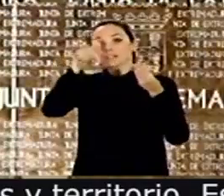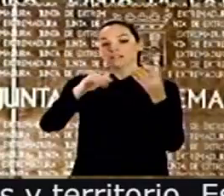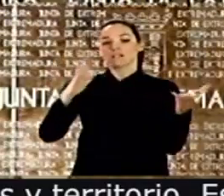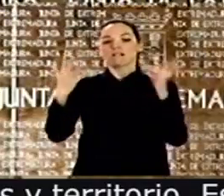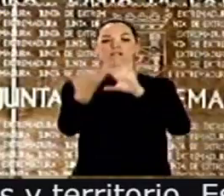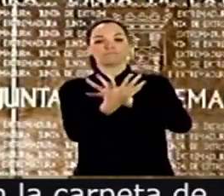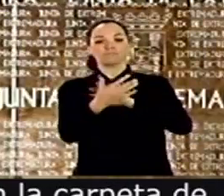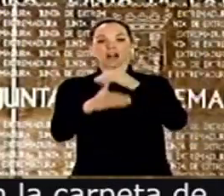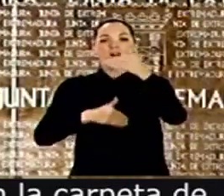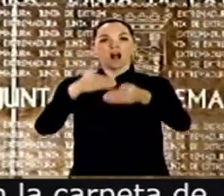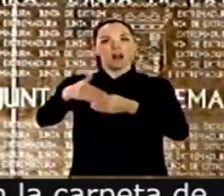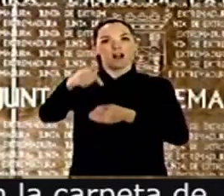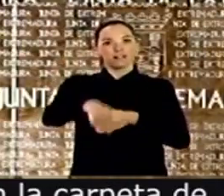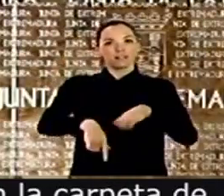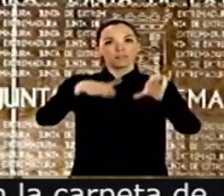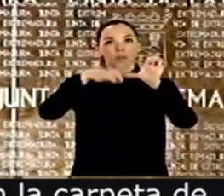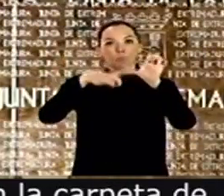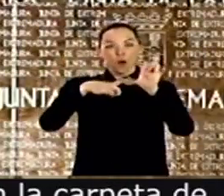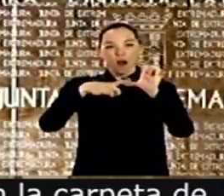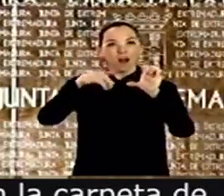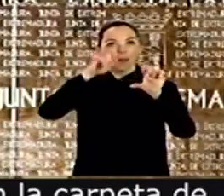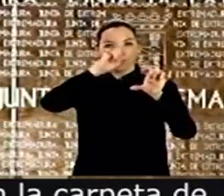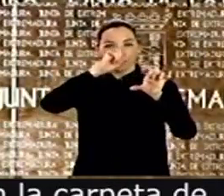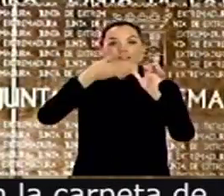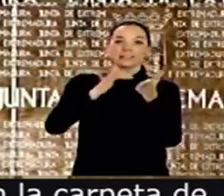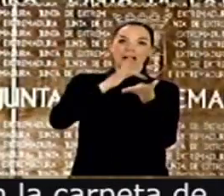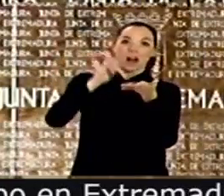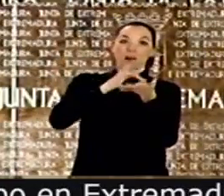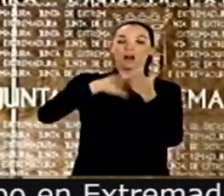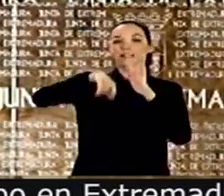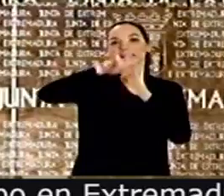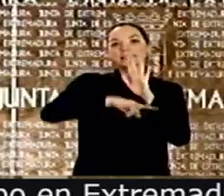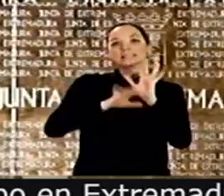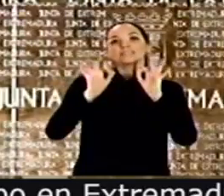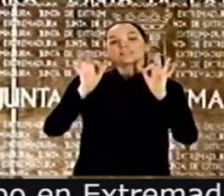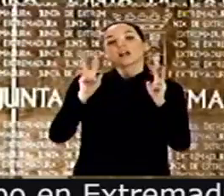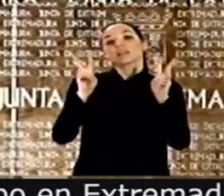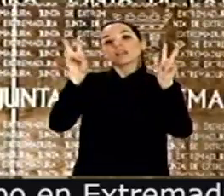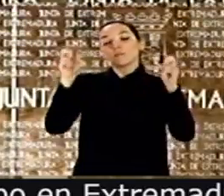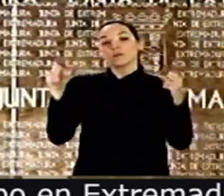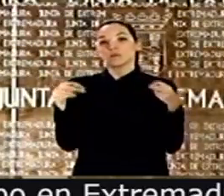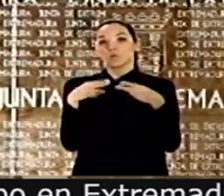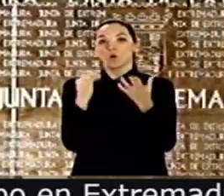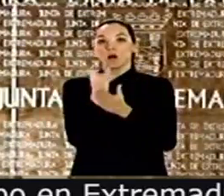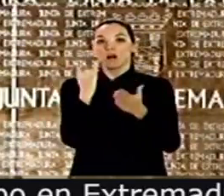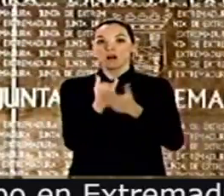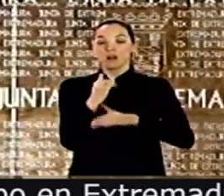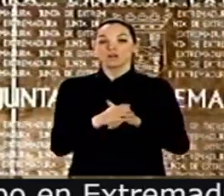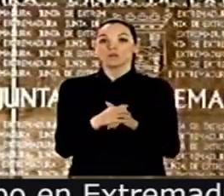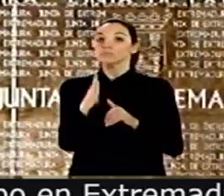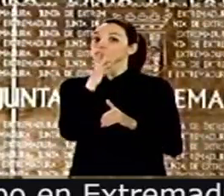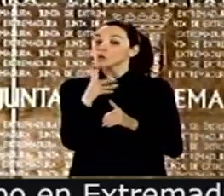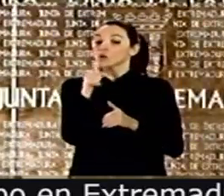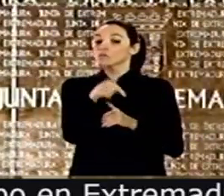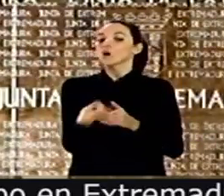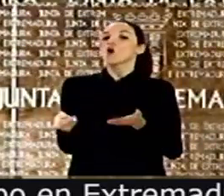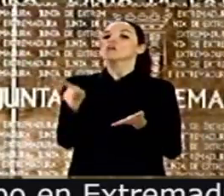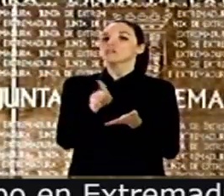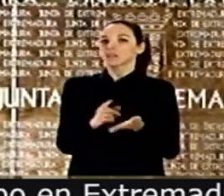Extremadura, en el primer orden de cosas, escribimos los seguros agrarios, y por eso los recuperamos nada más llegar de nuevo a la Junta de